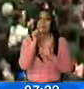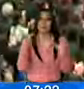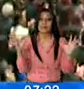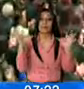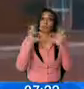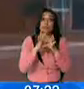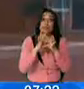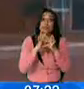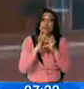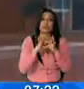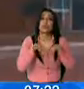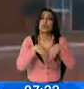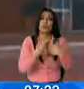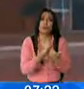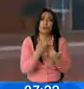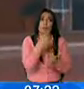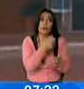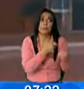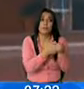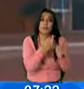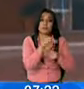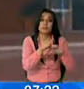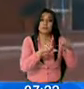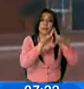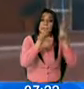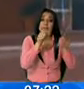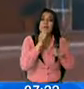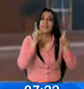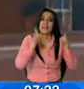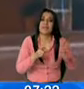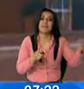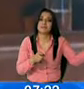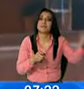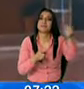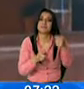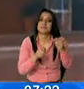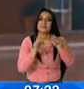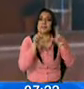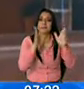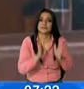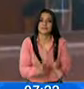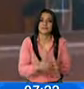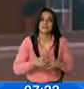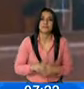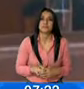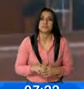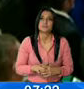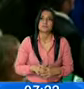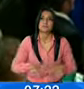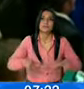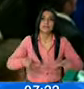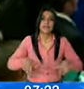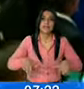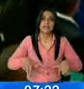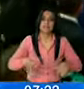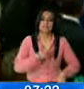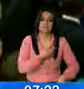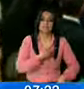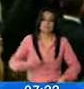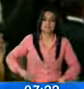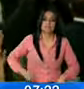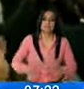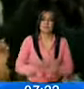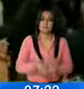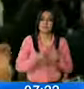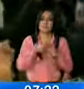obra a la empresa privada sin la presencia de los empresarios. Lenín Moreno asumió el mando con un discurso de